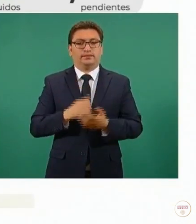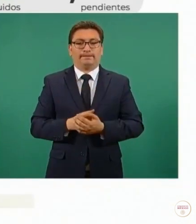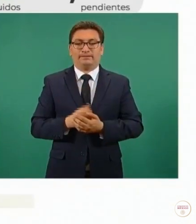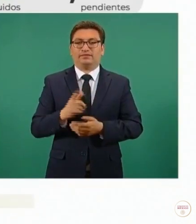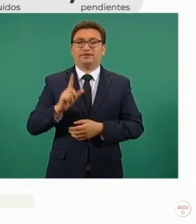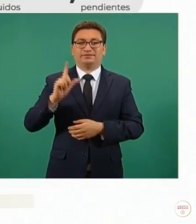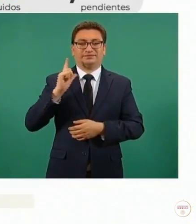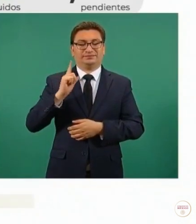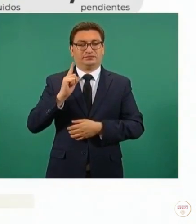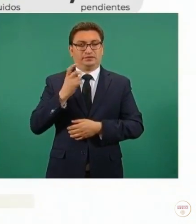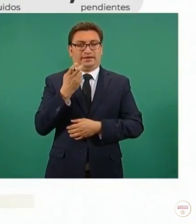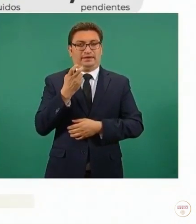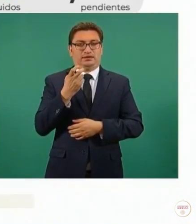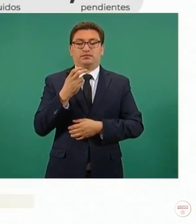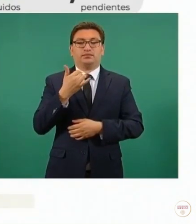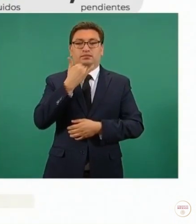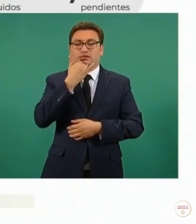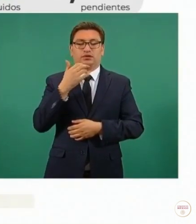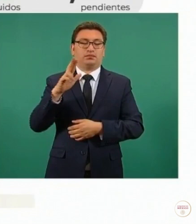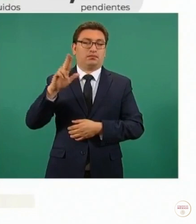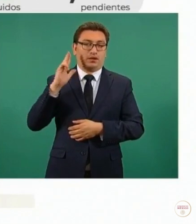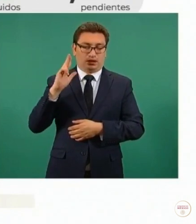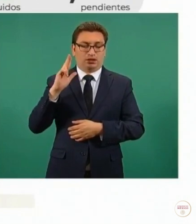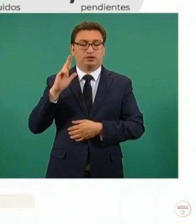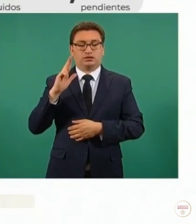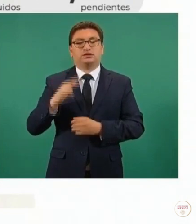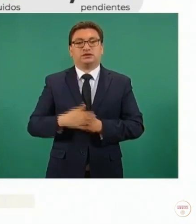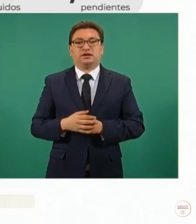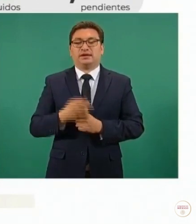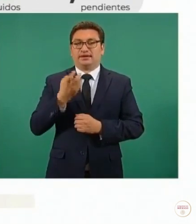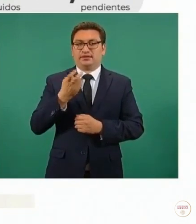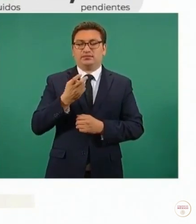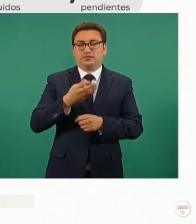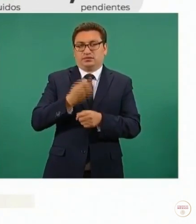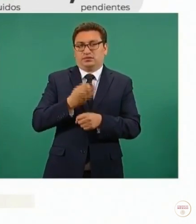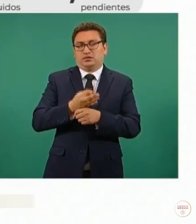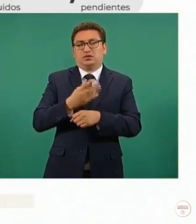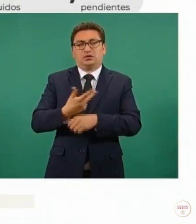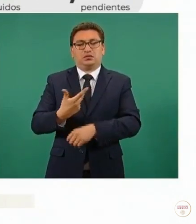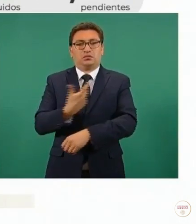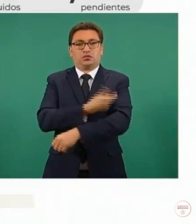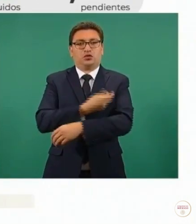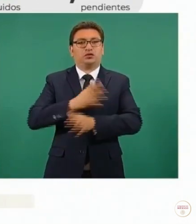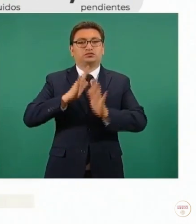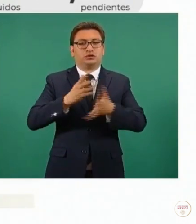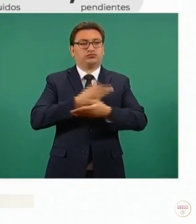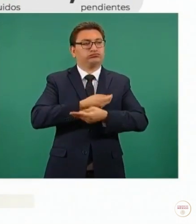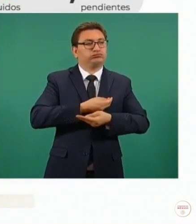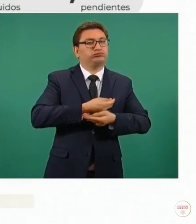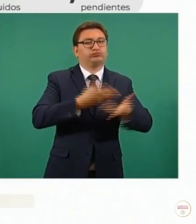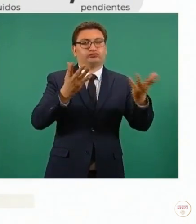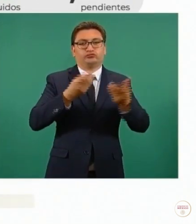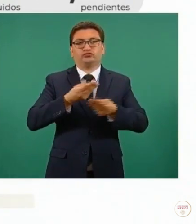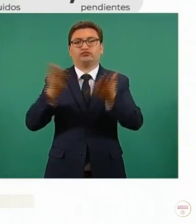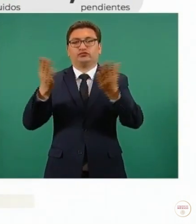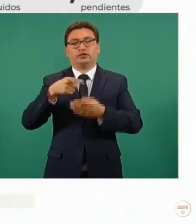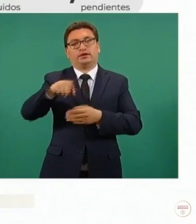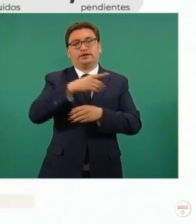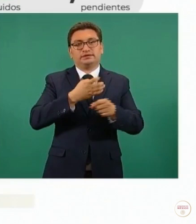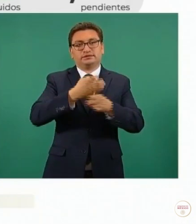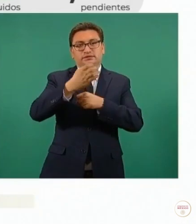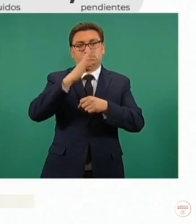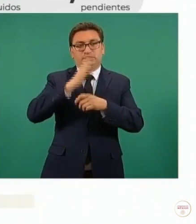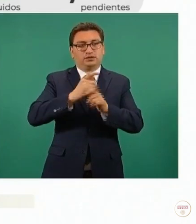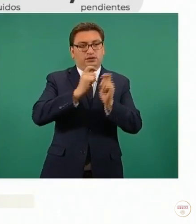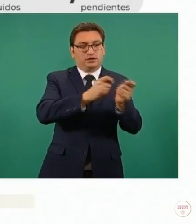el martes, y de modo que ahorita las vacunas ya se están distribuyendo a los estados asignados.